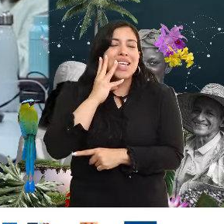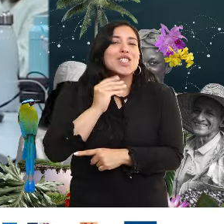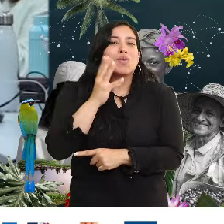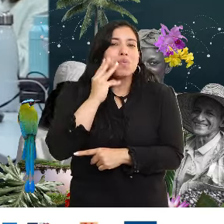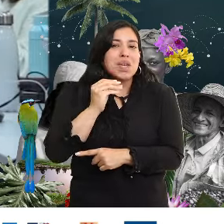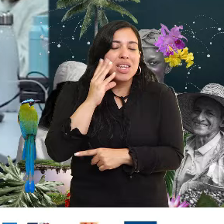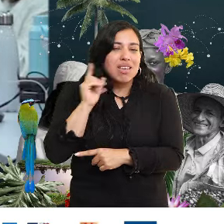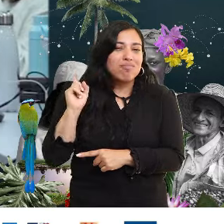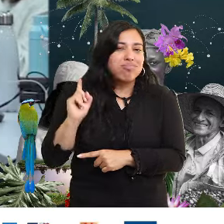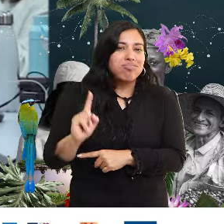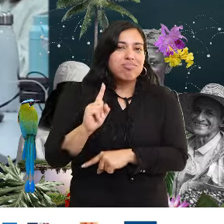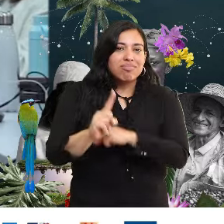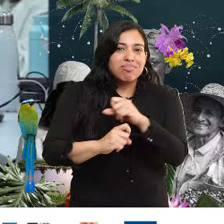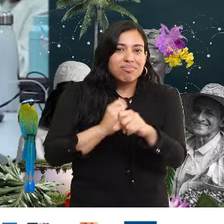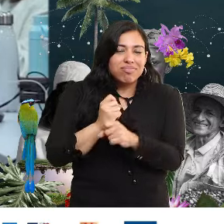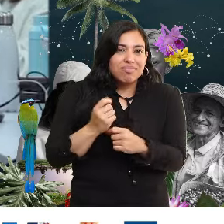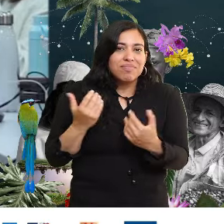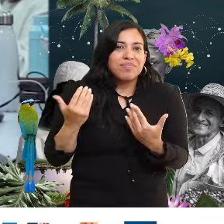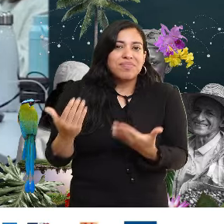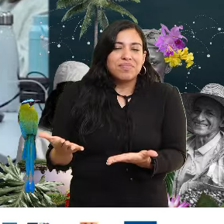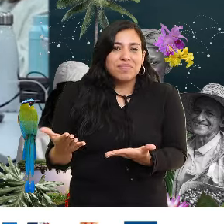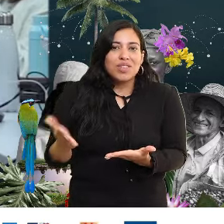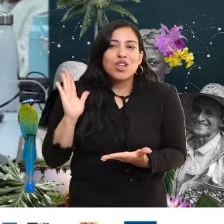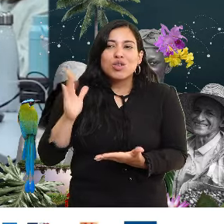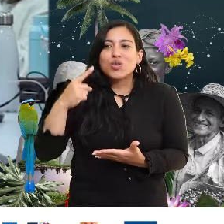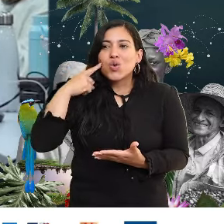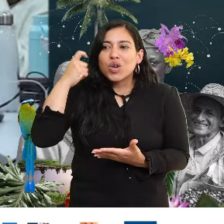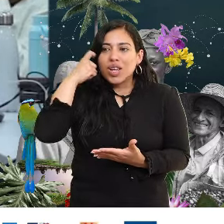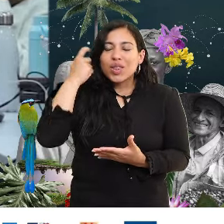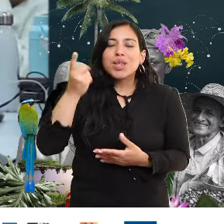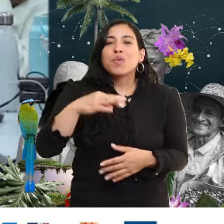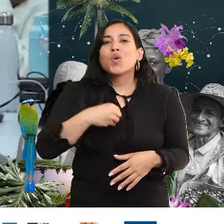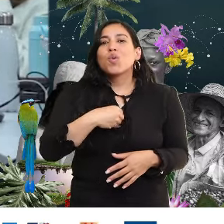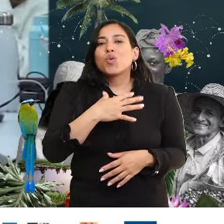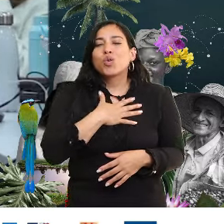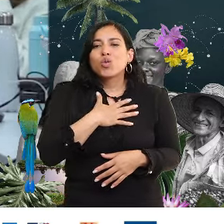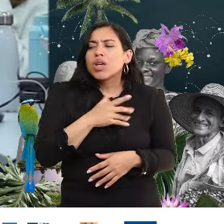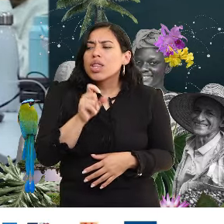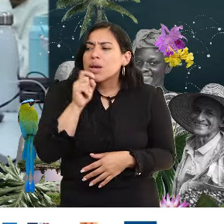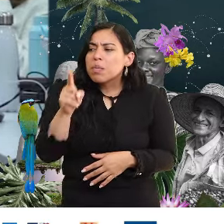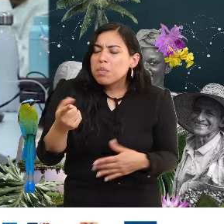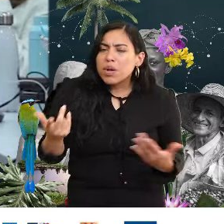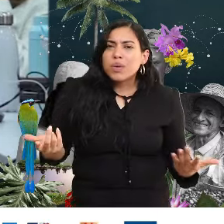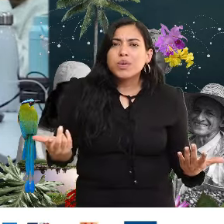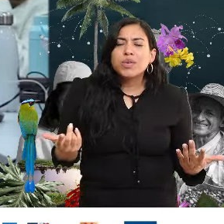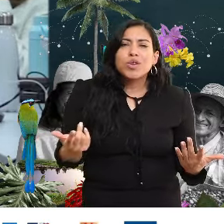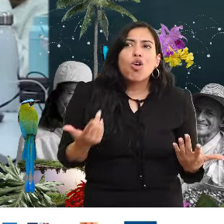que has tenido y desde esos retos y oportunidades, cómo podemos realmente movilizar